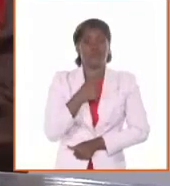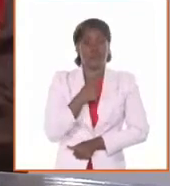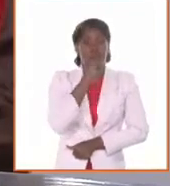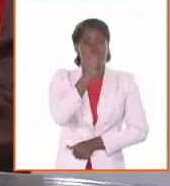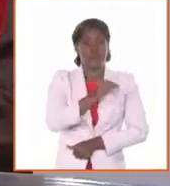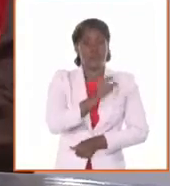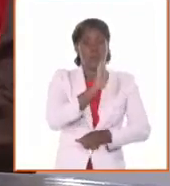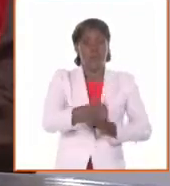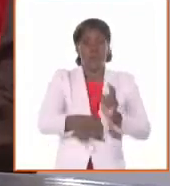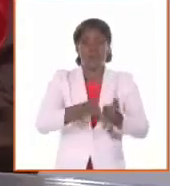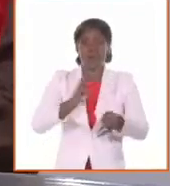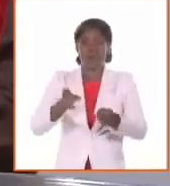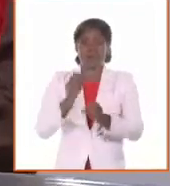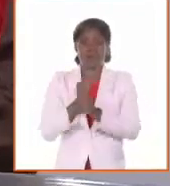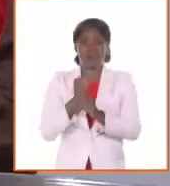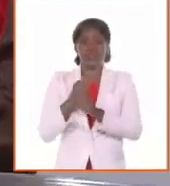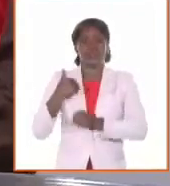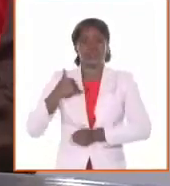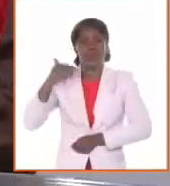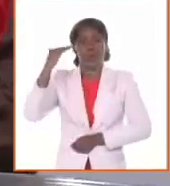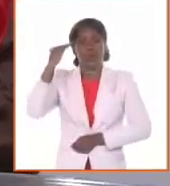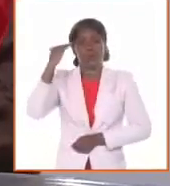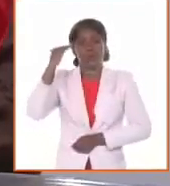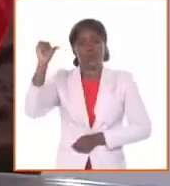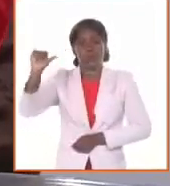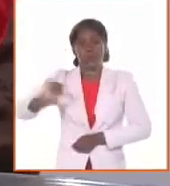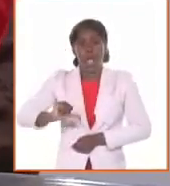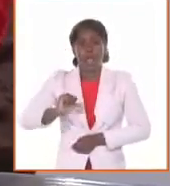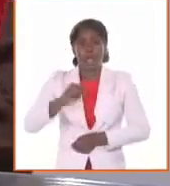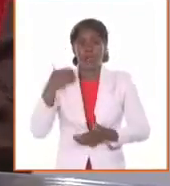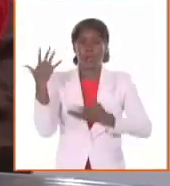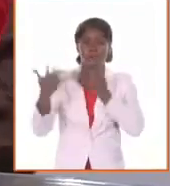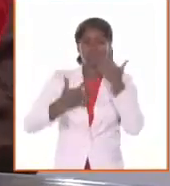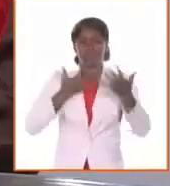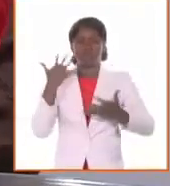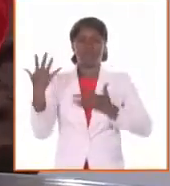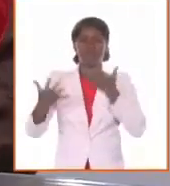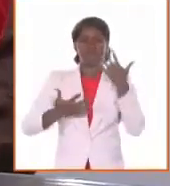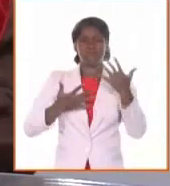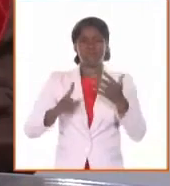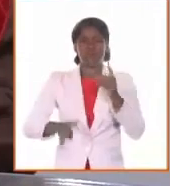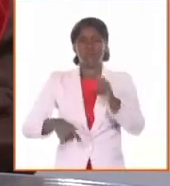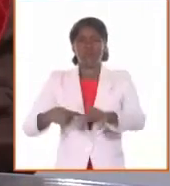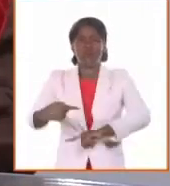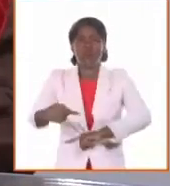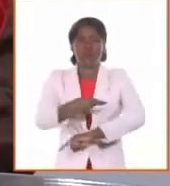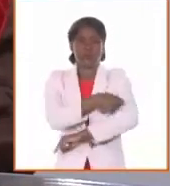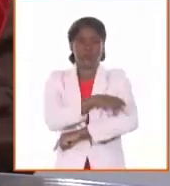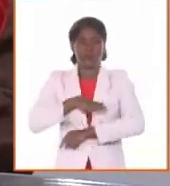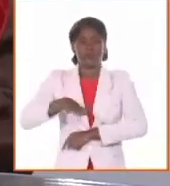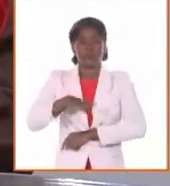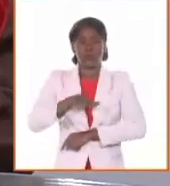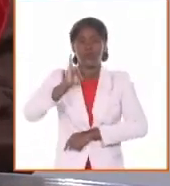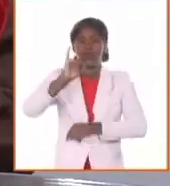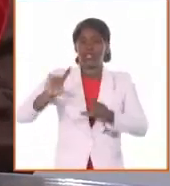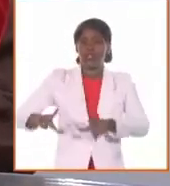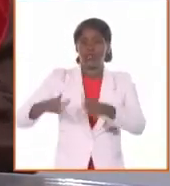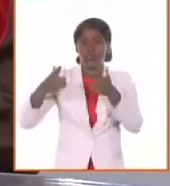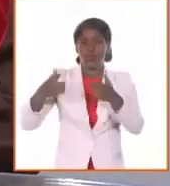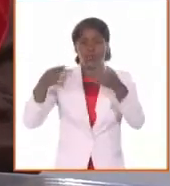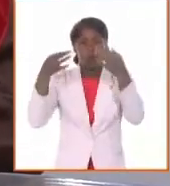ahí se ha dicho de la falta de organización de El incumplimiento de esos plazos